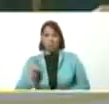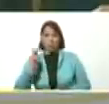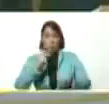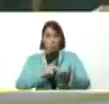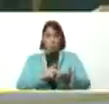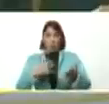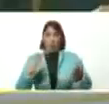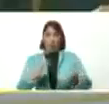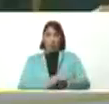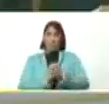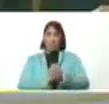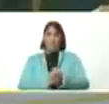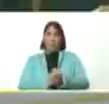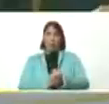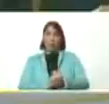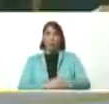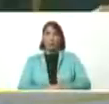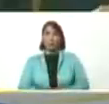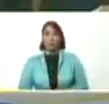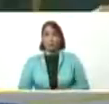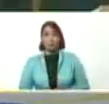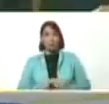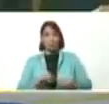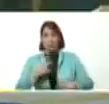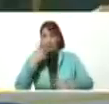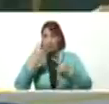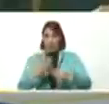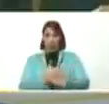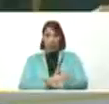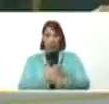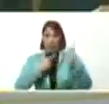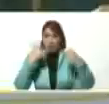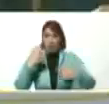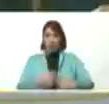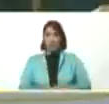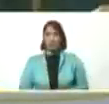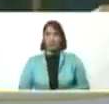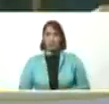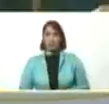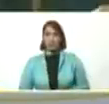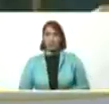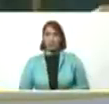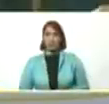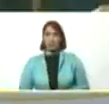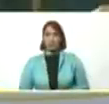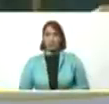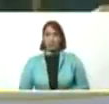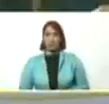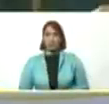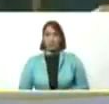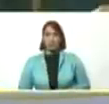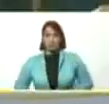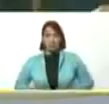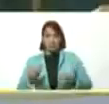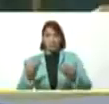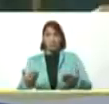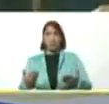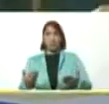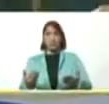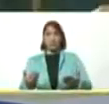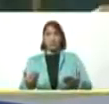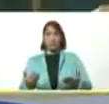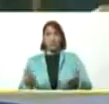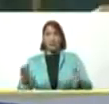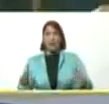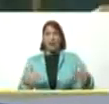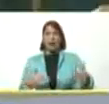compañero Ángel Rodríguez, diputado, que ya había visitado al comandante Chávez varias veces. Le llevamos una cava de